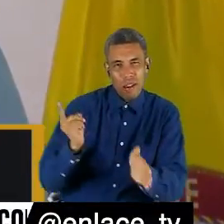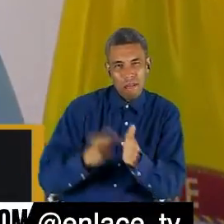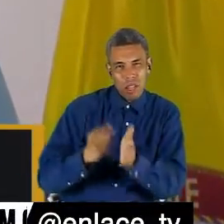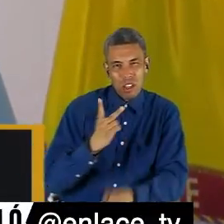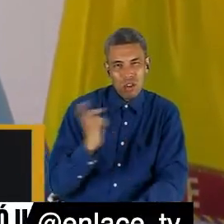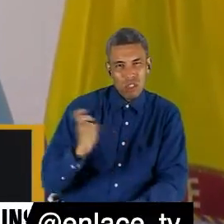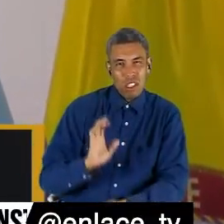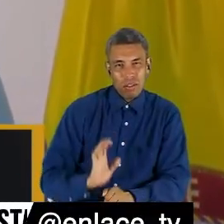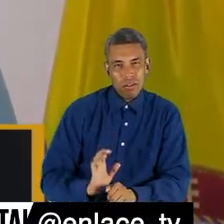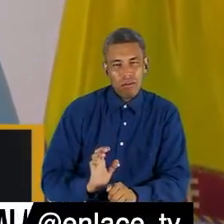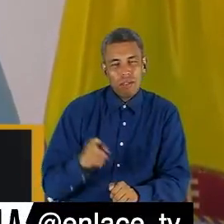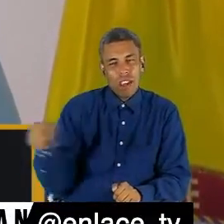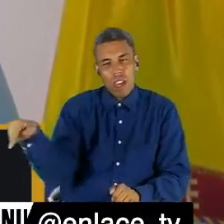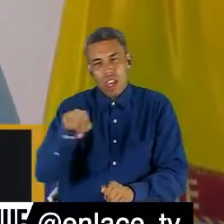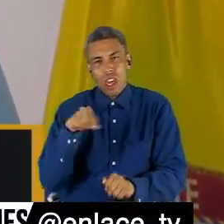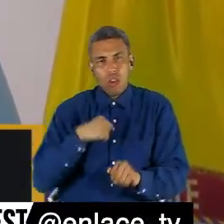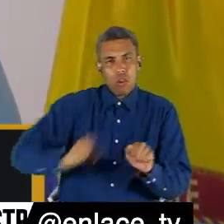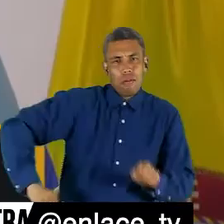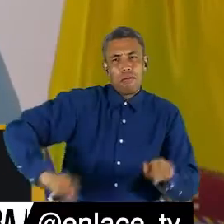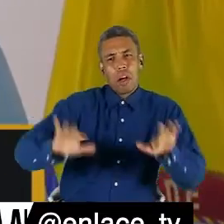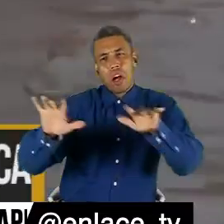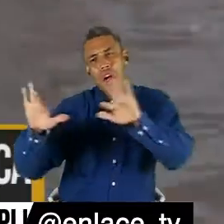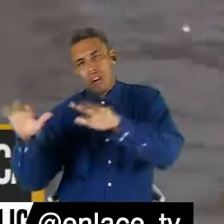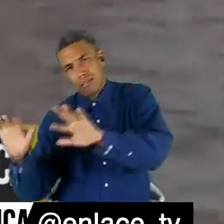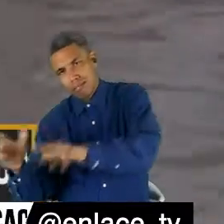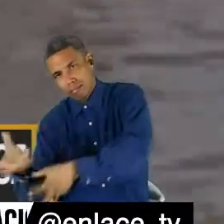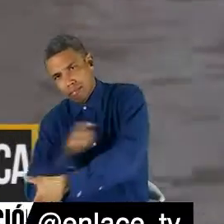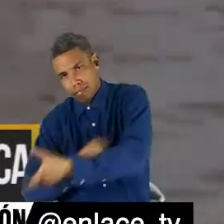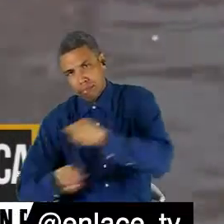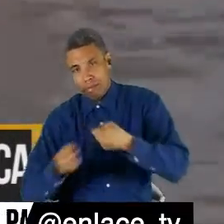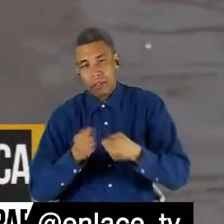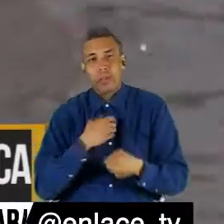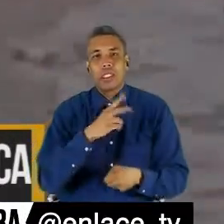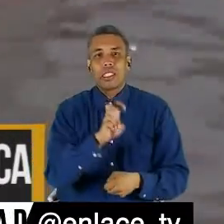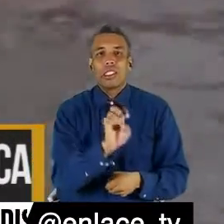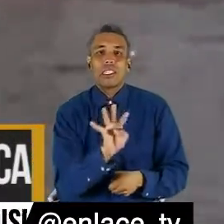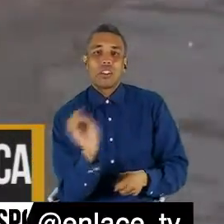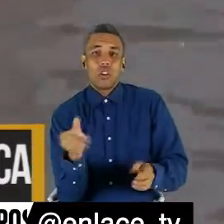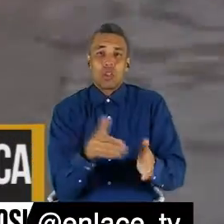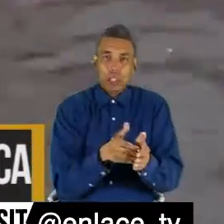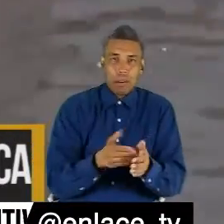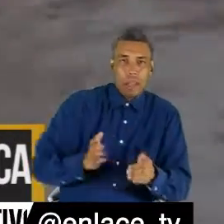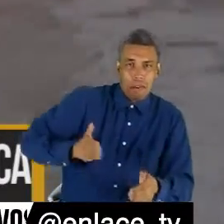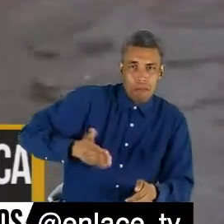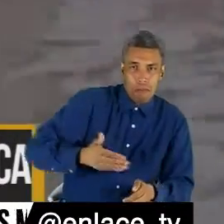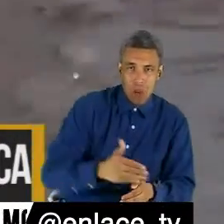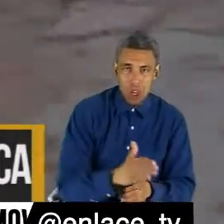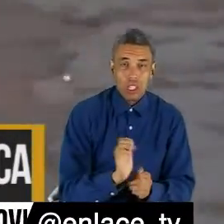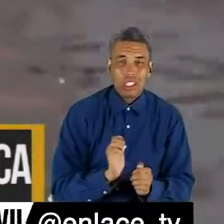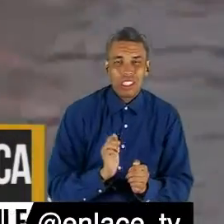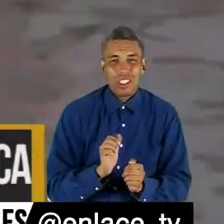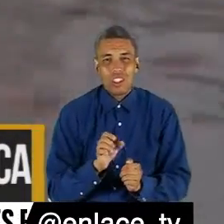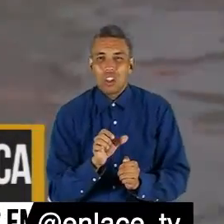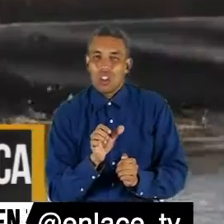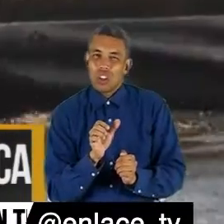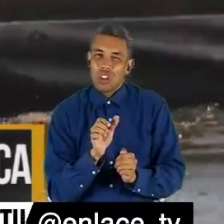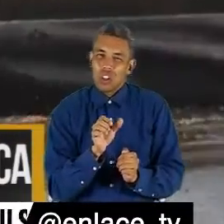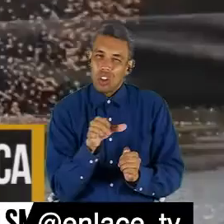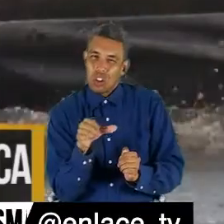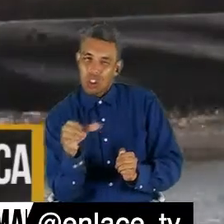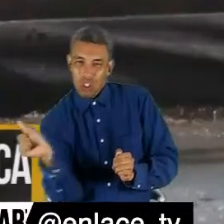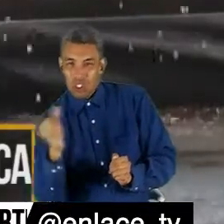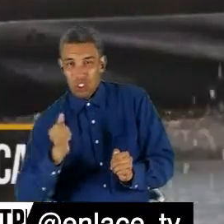hay presencia en Barranca Bermeja, sino para toda la población. 340.000 alevinos de Cachama y 3.550.000 de Boca Chico